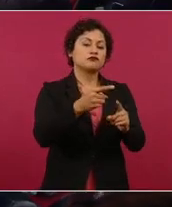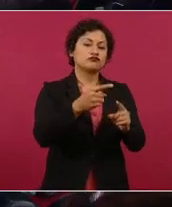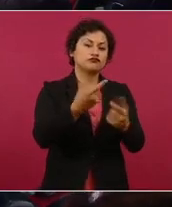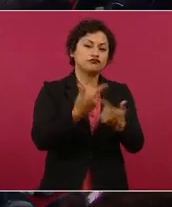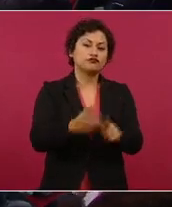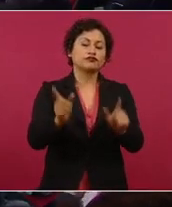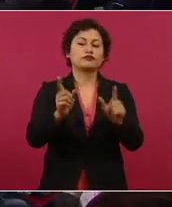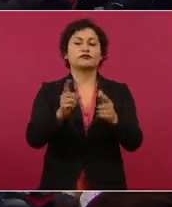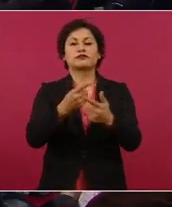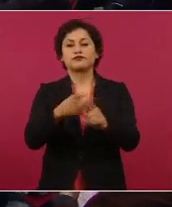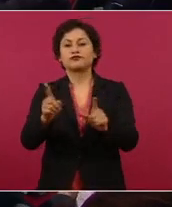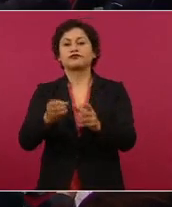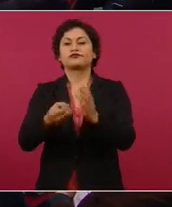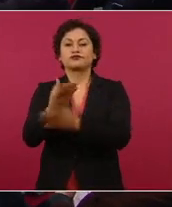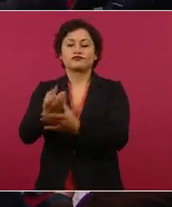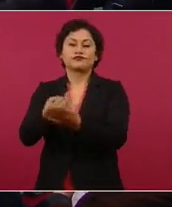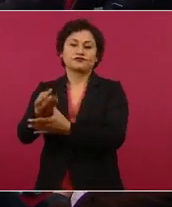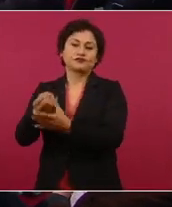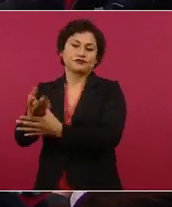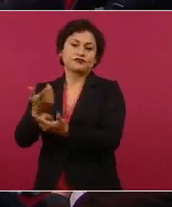Ah.